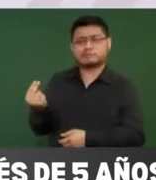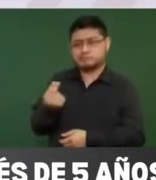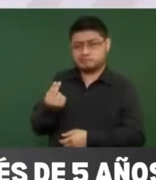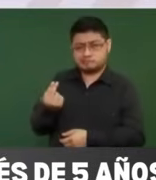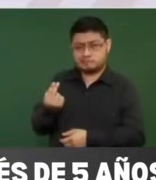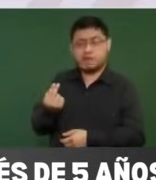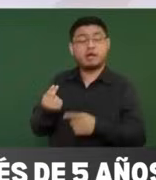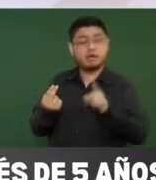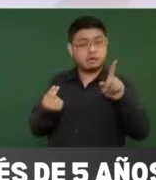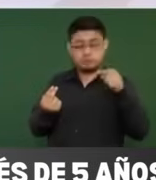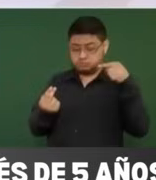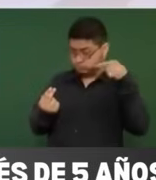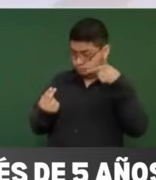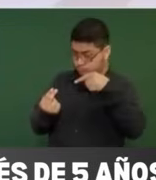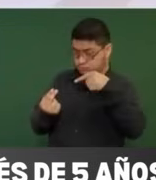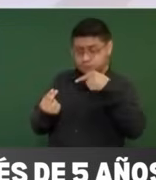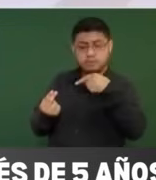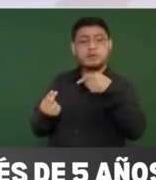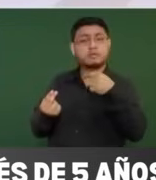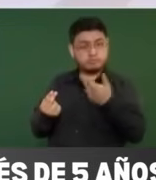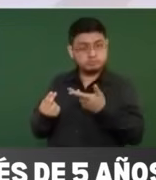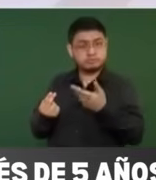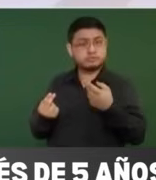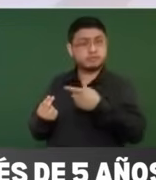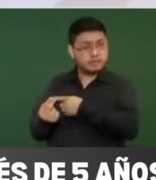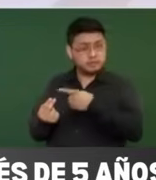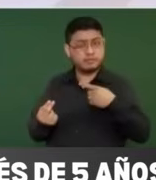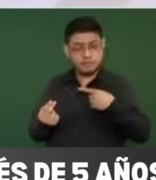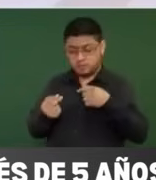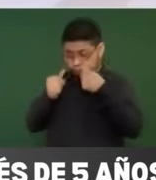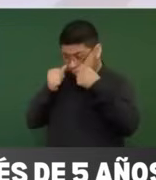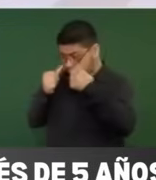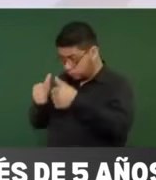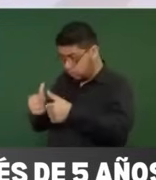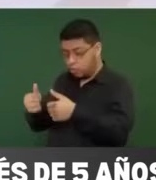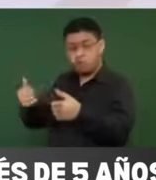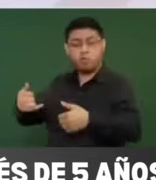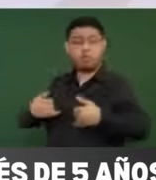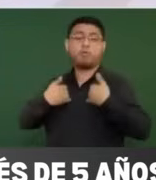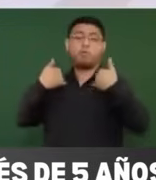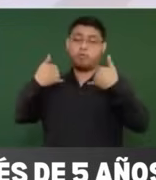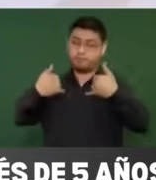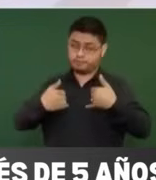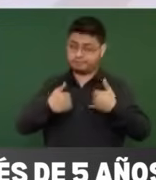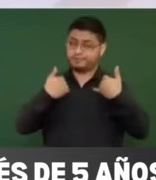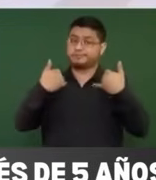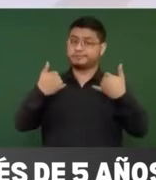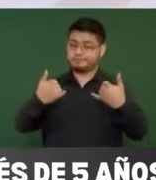tienen que atender de manera especial a los jóvenes.